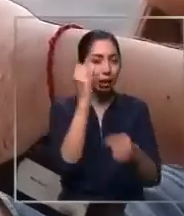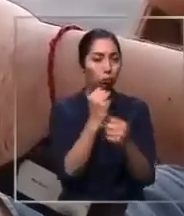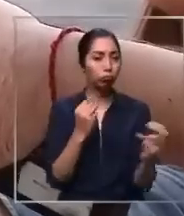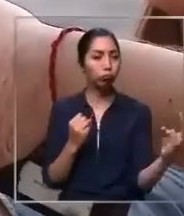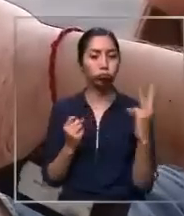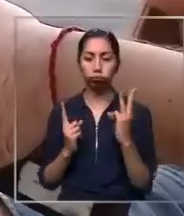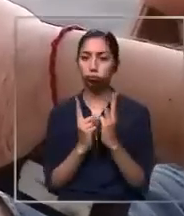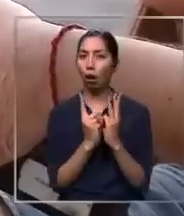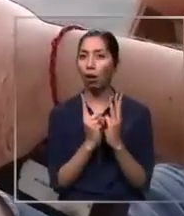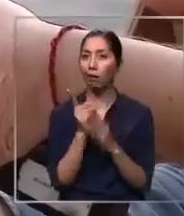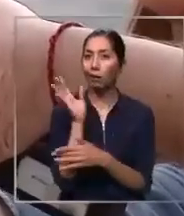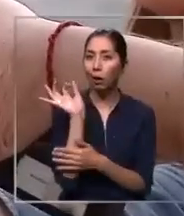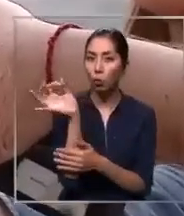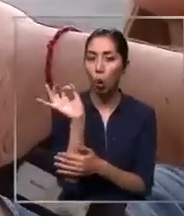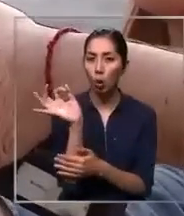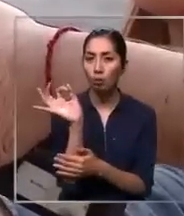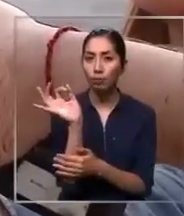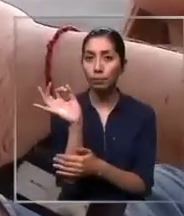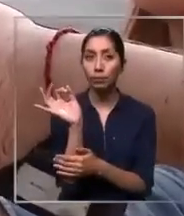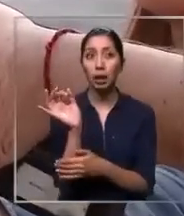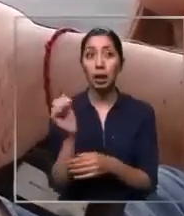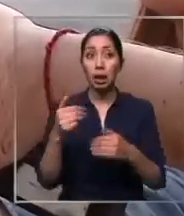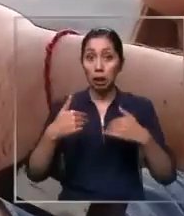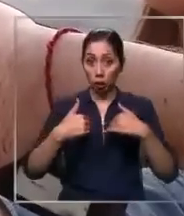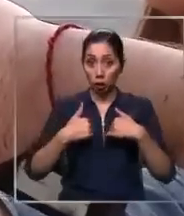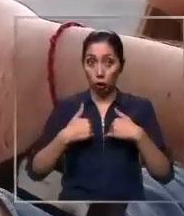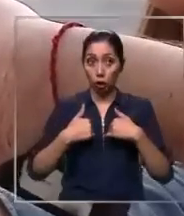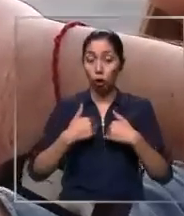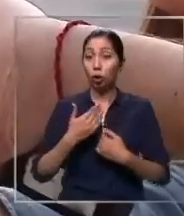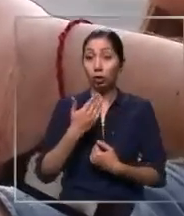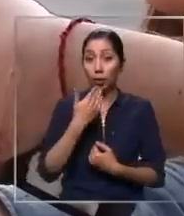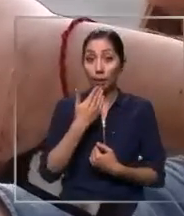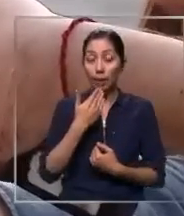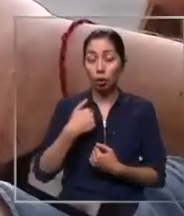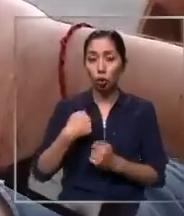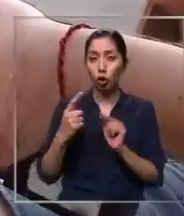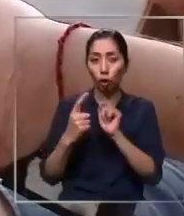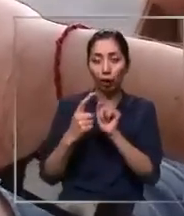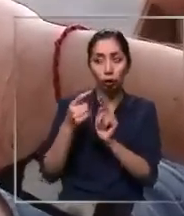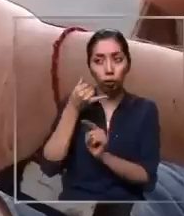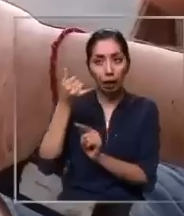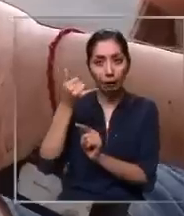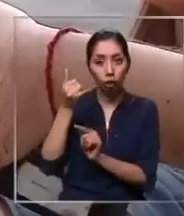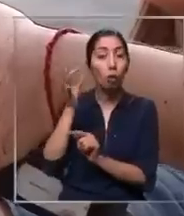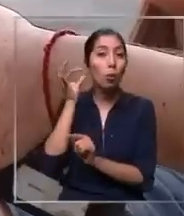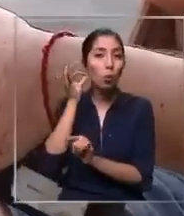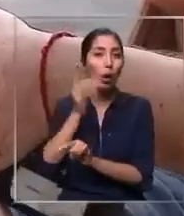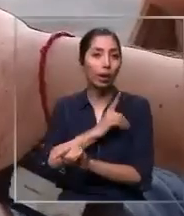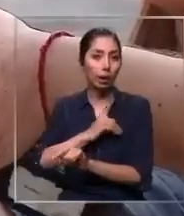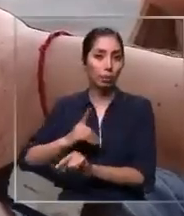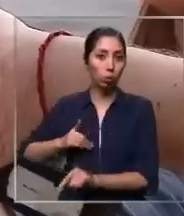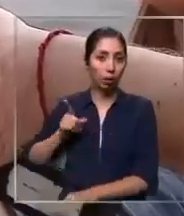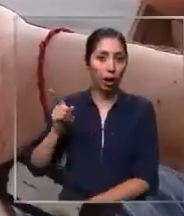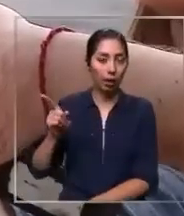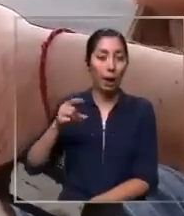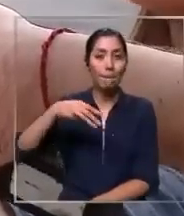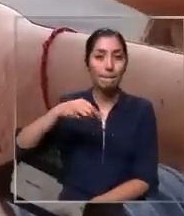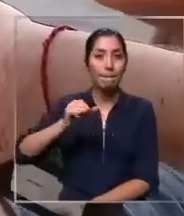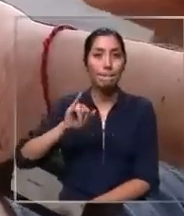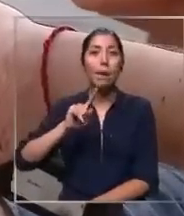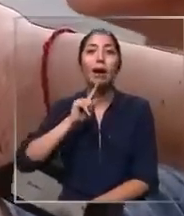que quien habla también tuvo contacto telefónico con la honorable diputada